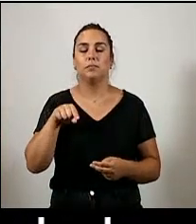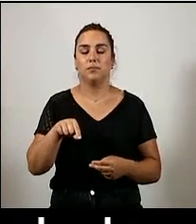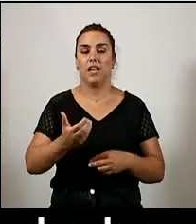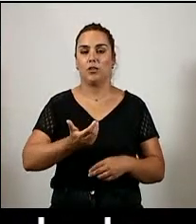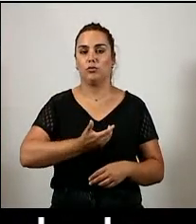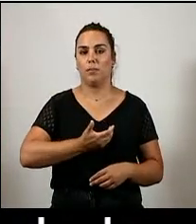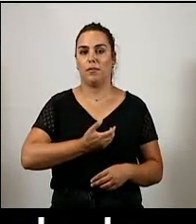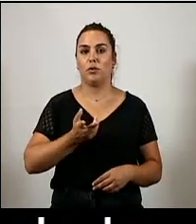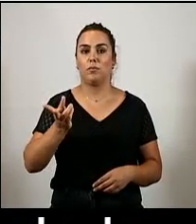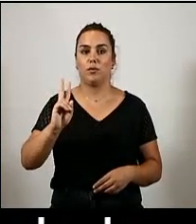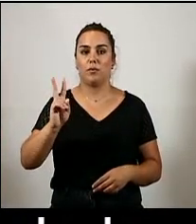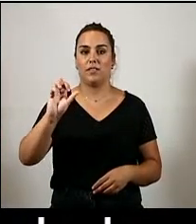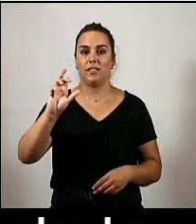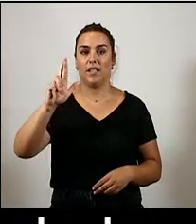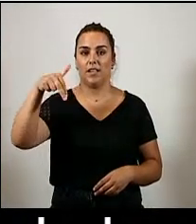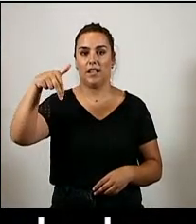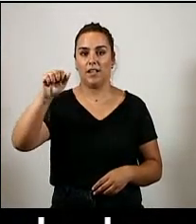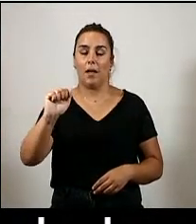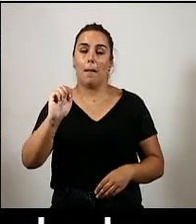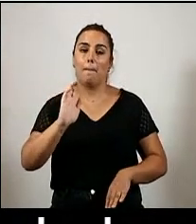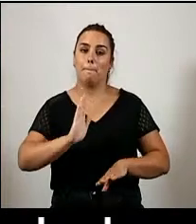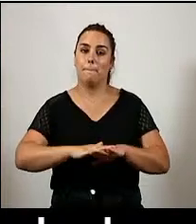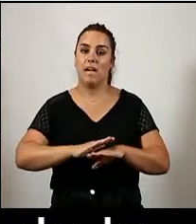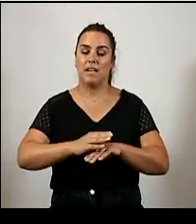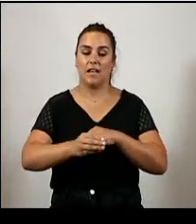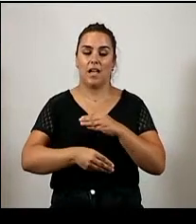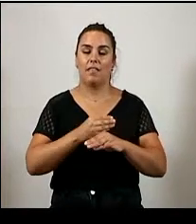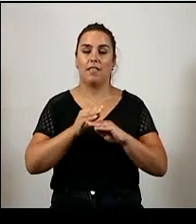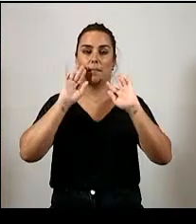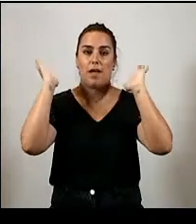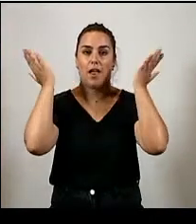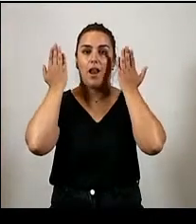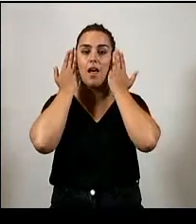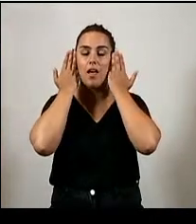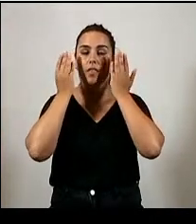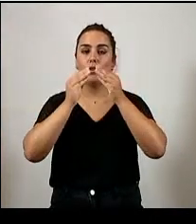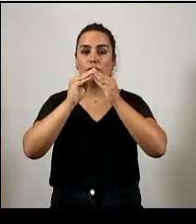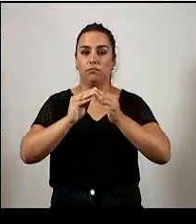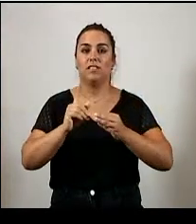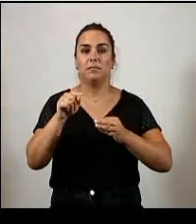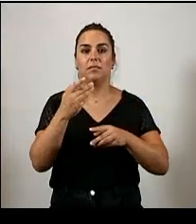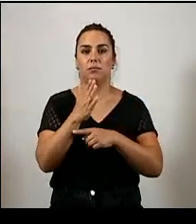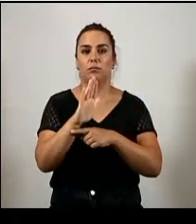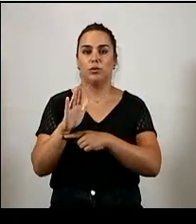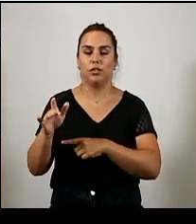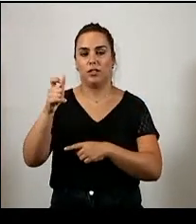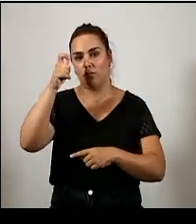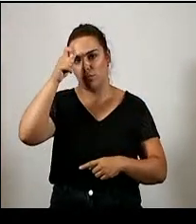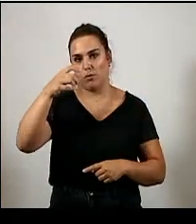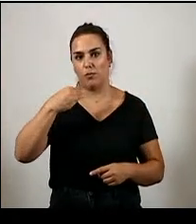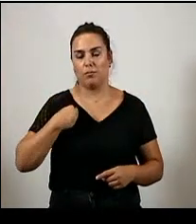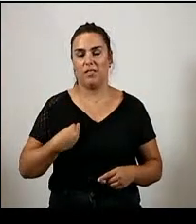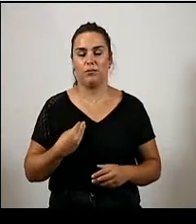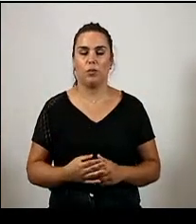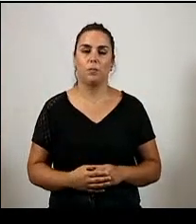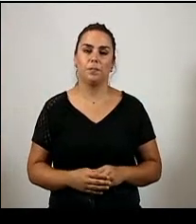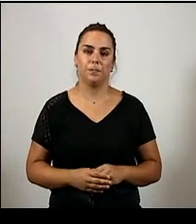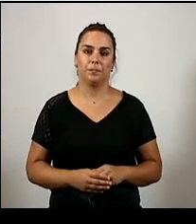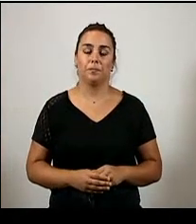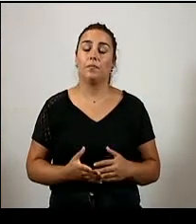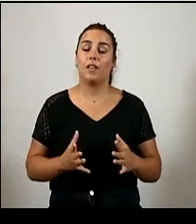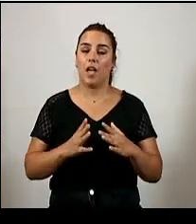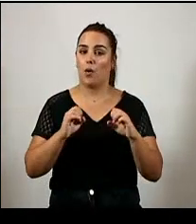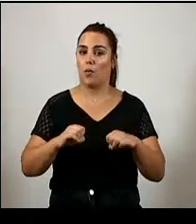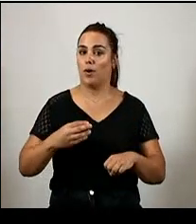de Villanueva de la Serena para la gestión del Palacio de Congresos y Exposiciones de la localidad pacense. Con este